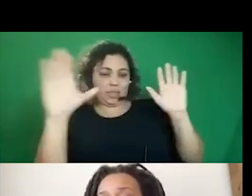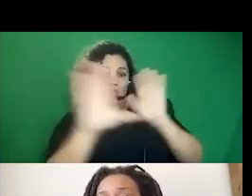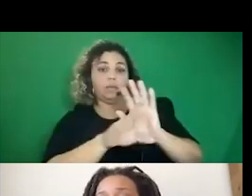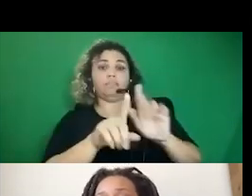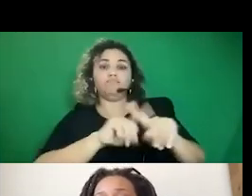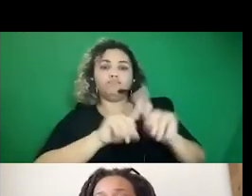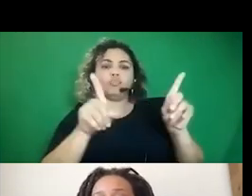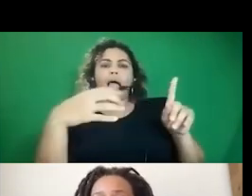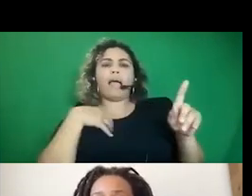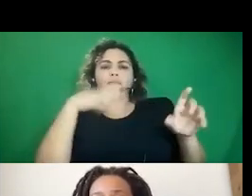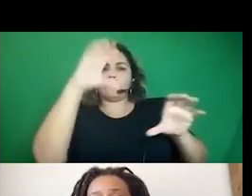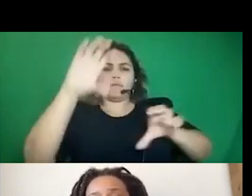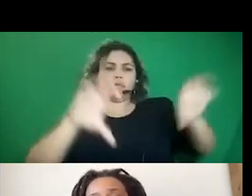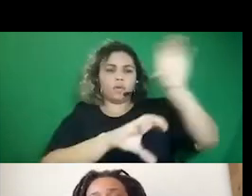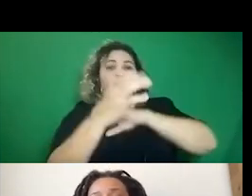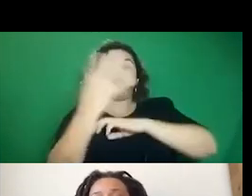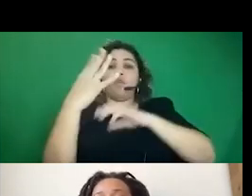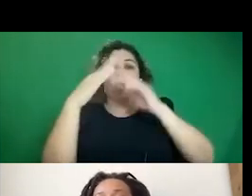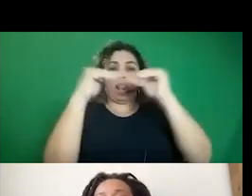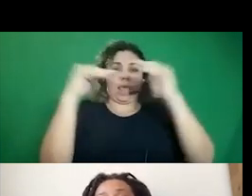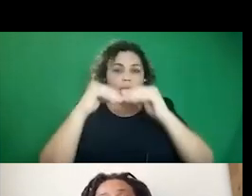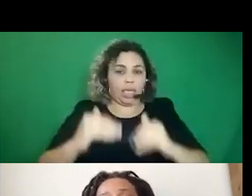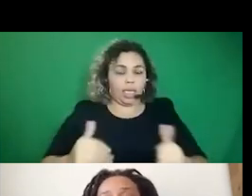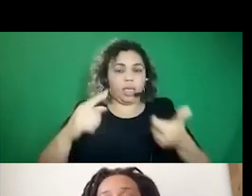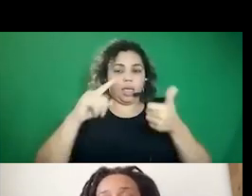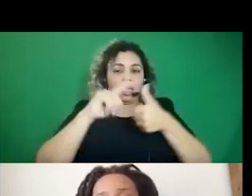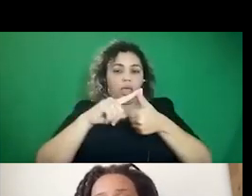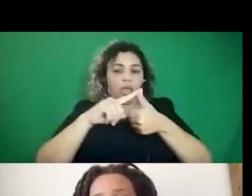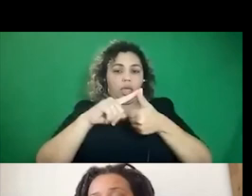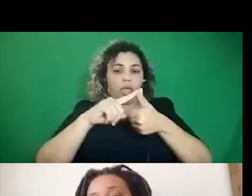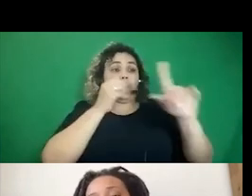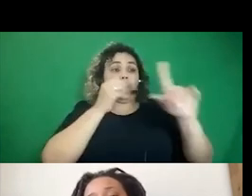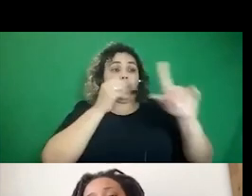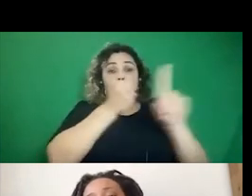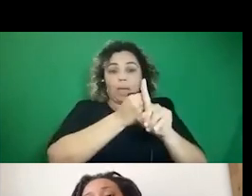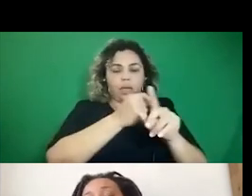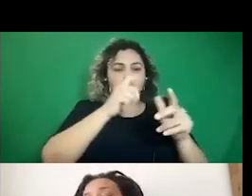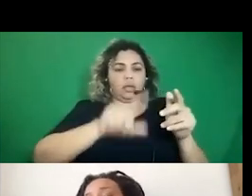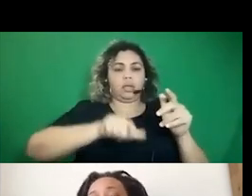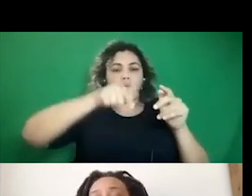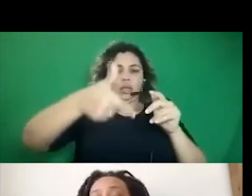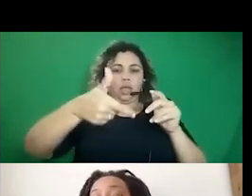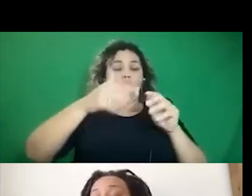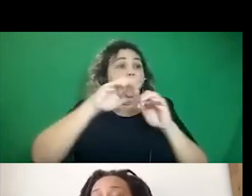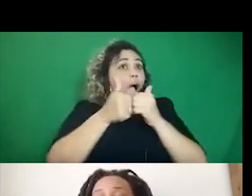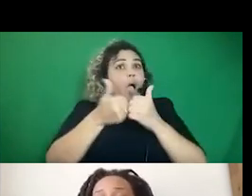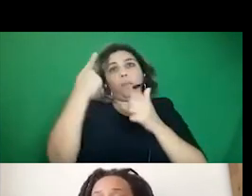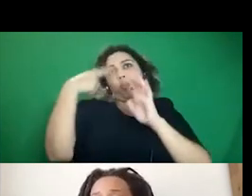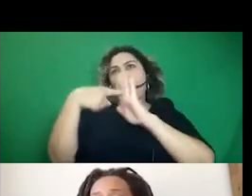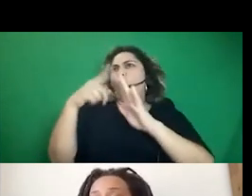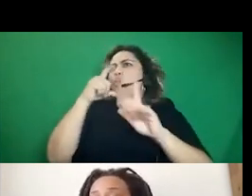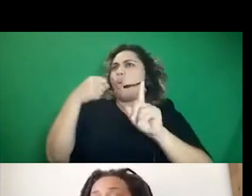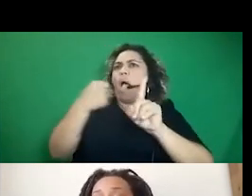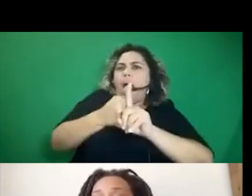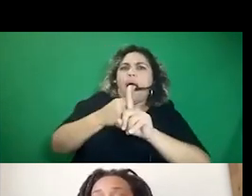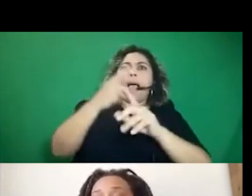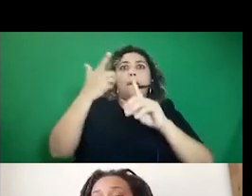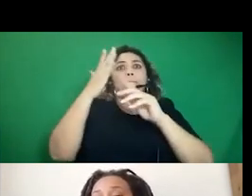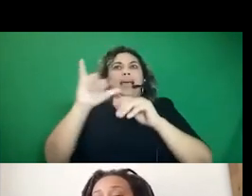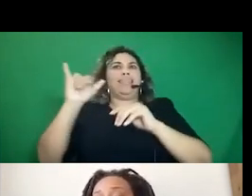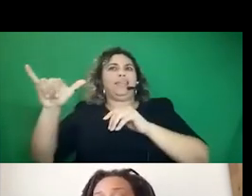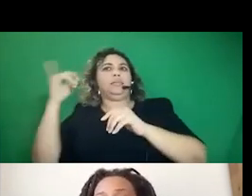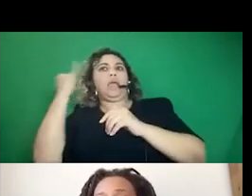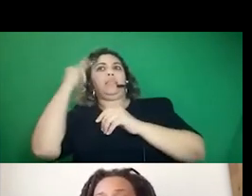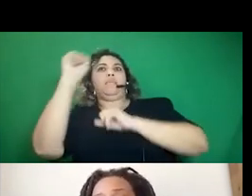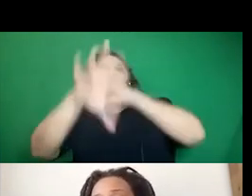así es como se ve intencionalmente tiene cuatro etapas el impacto comunitario a